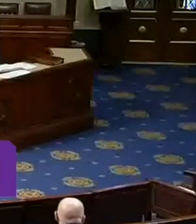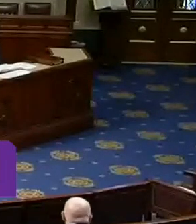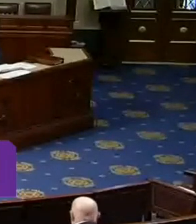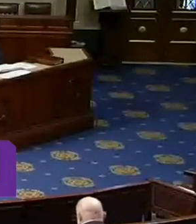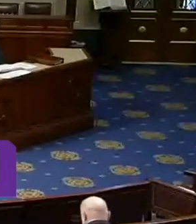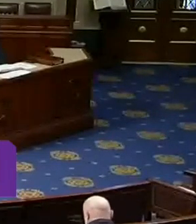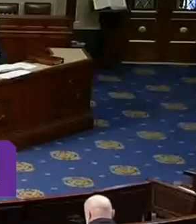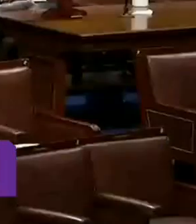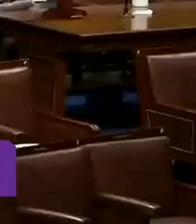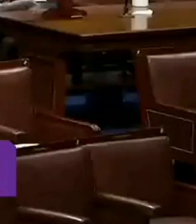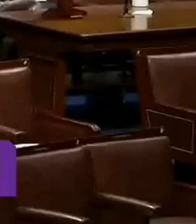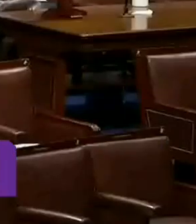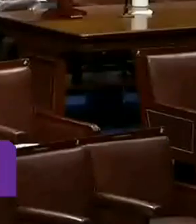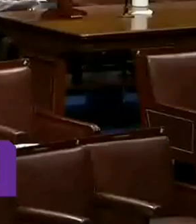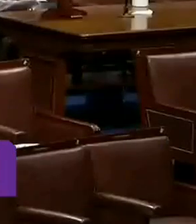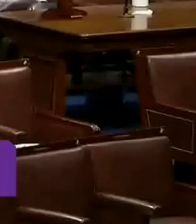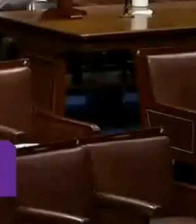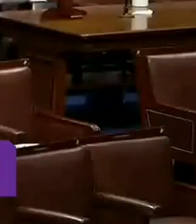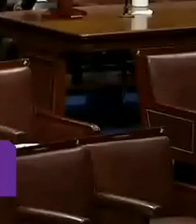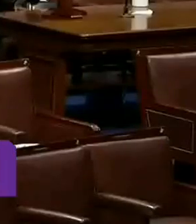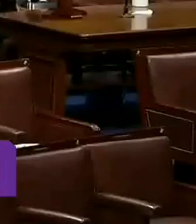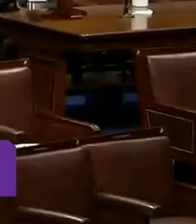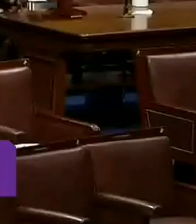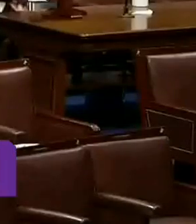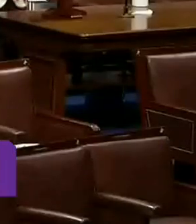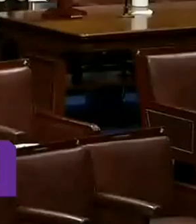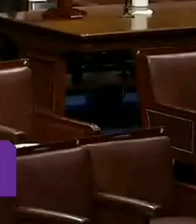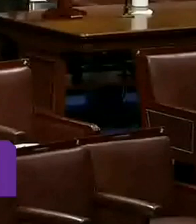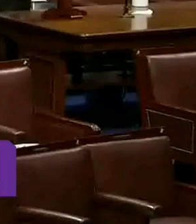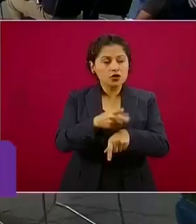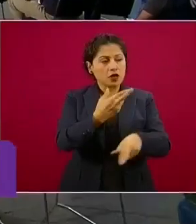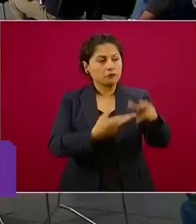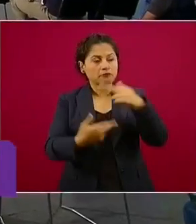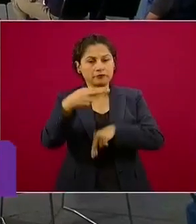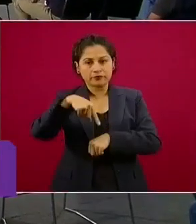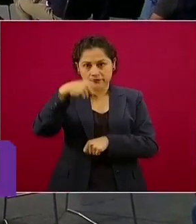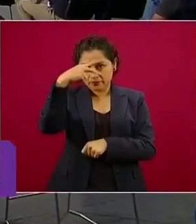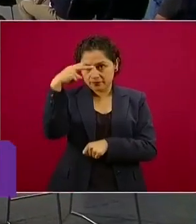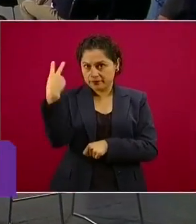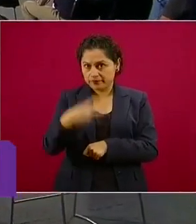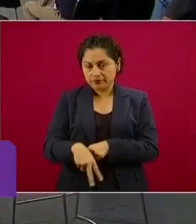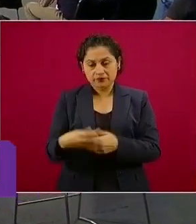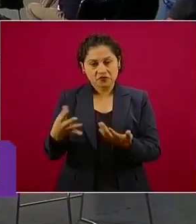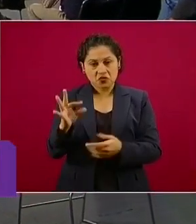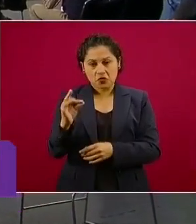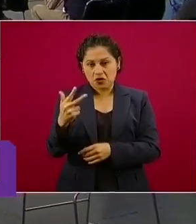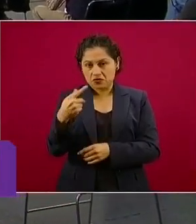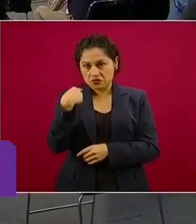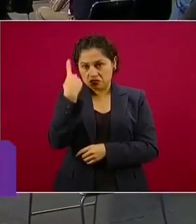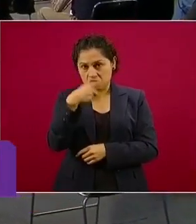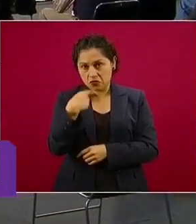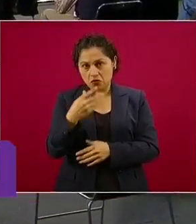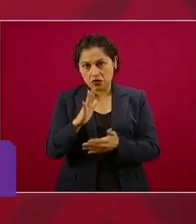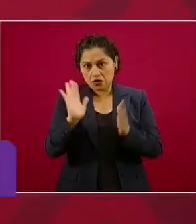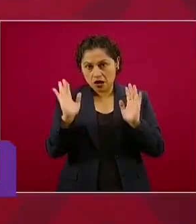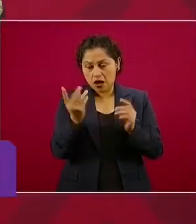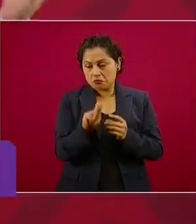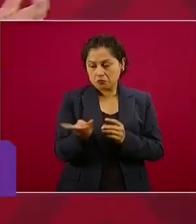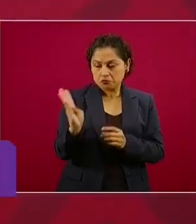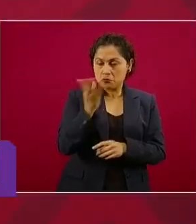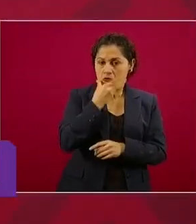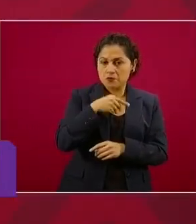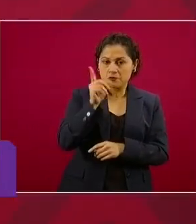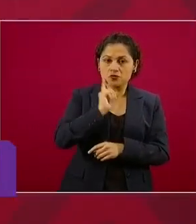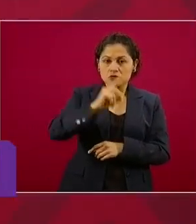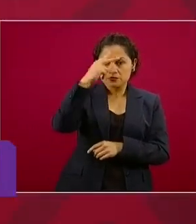el sector aerospacial automotriz zgt insumos de alimentos que eso ya es transporte de infraestructura la respuesta de cancilleres que los tiempos se